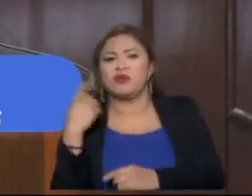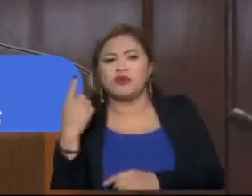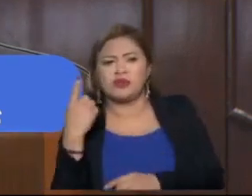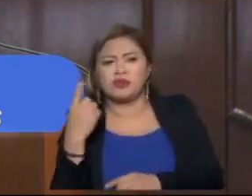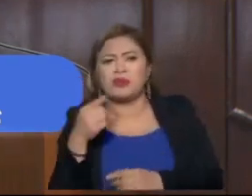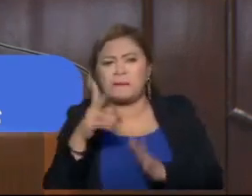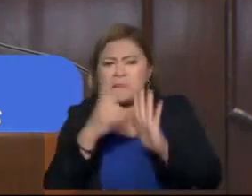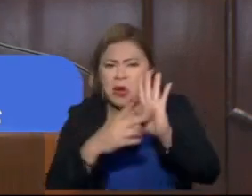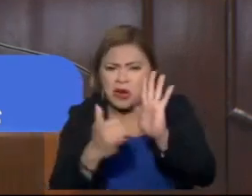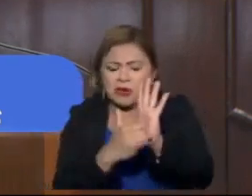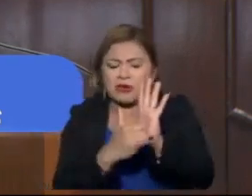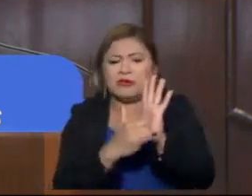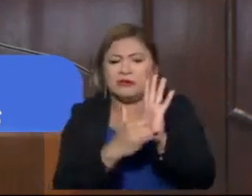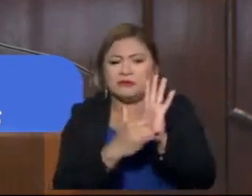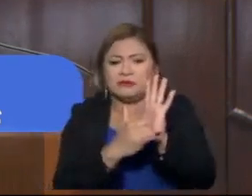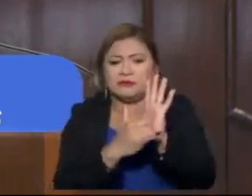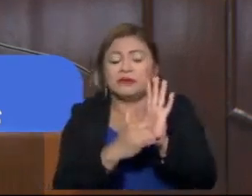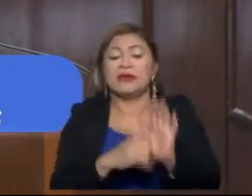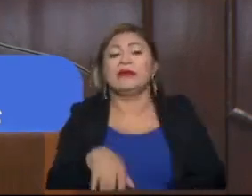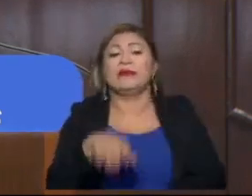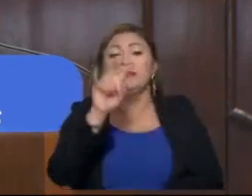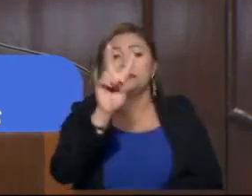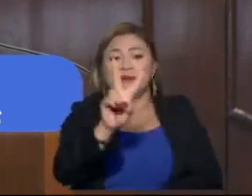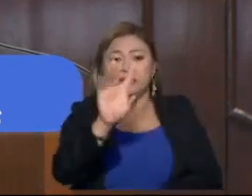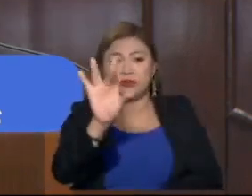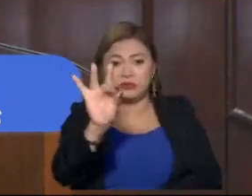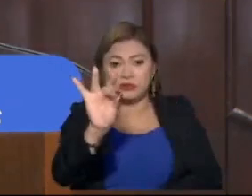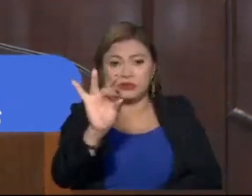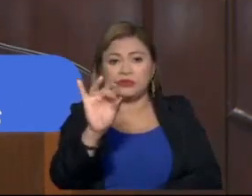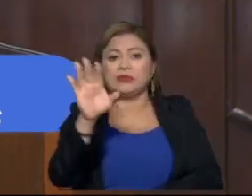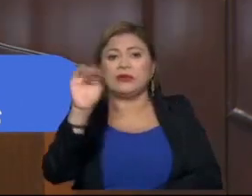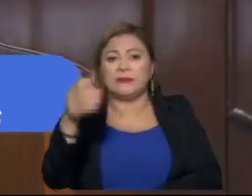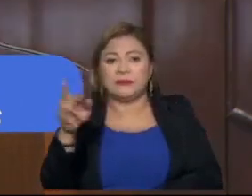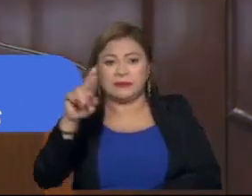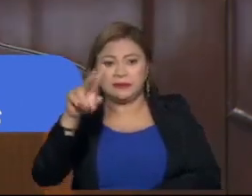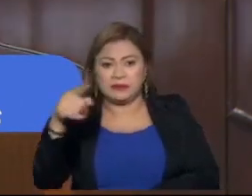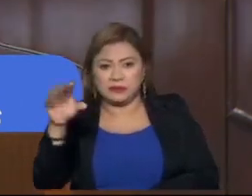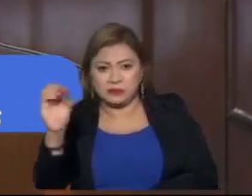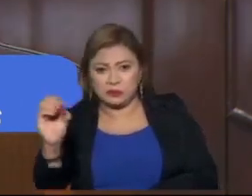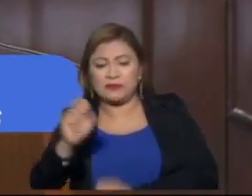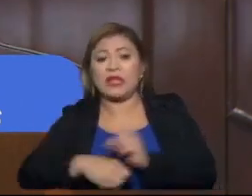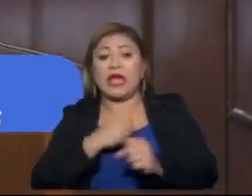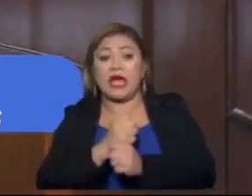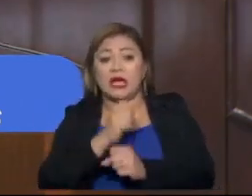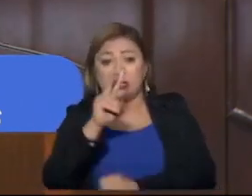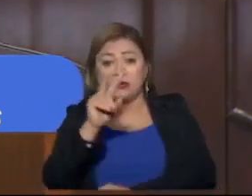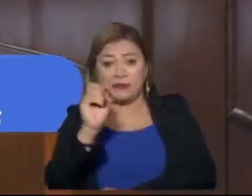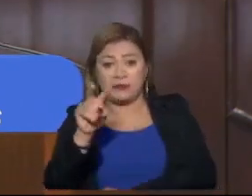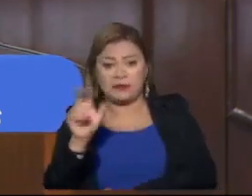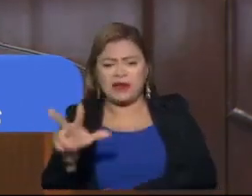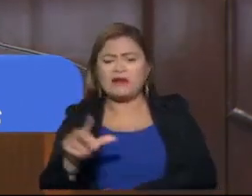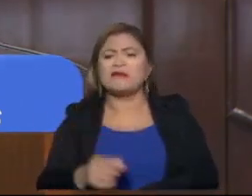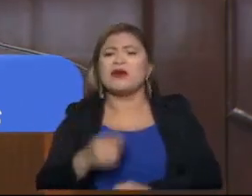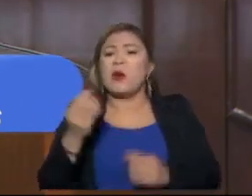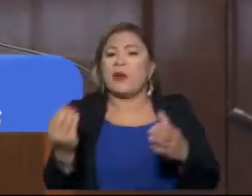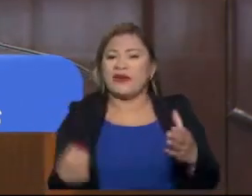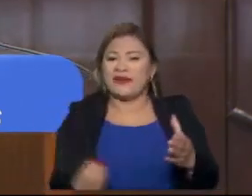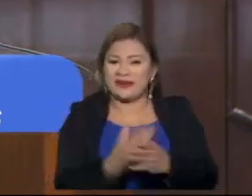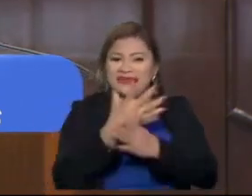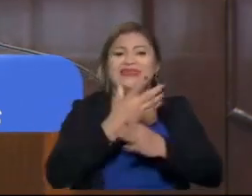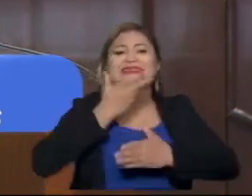por el proyecto. El 28 de marzo del 2023, en un nuevo mensaje a la